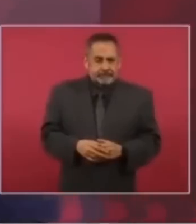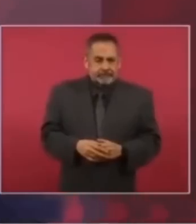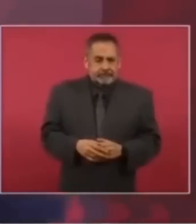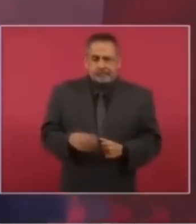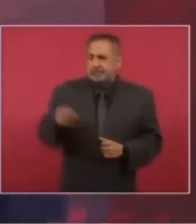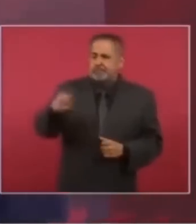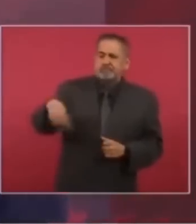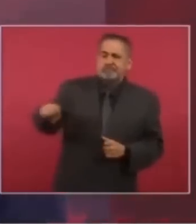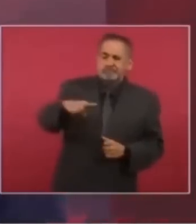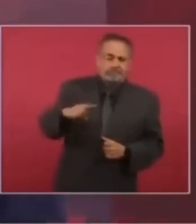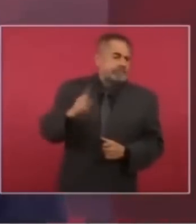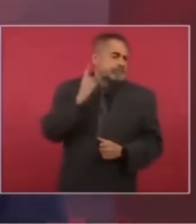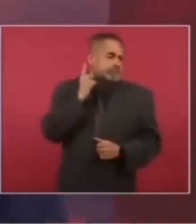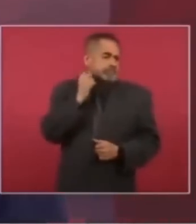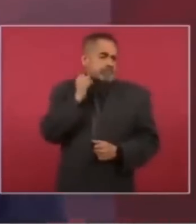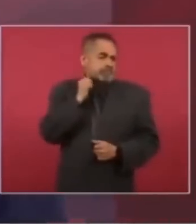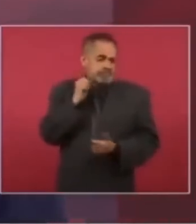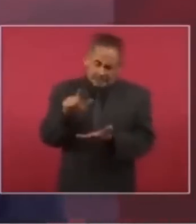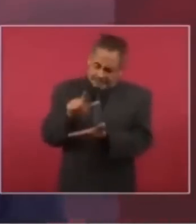tienen aprobados